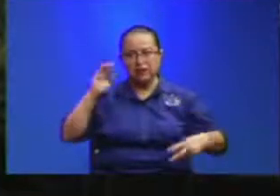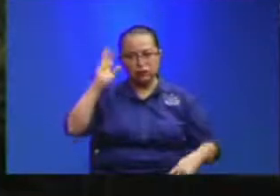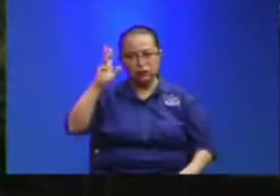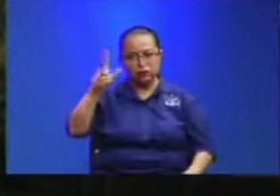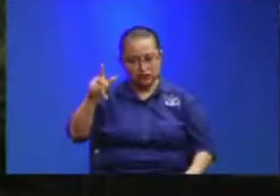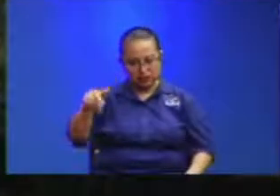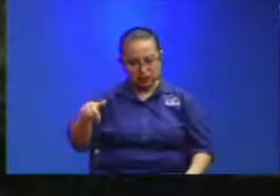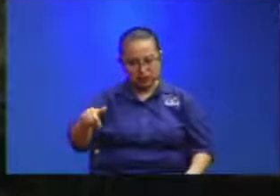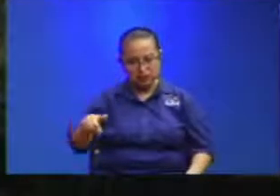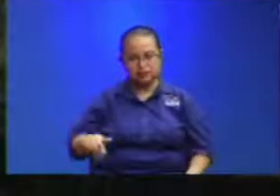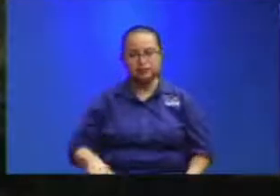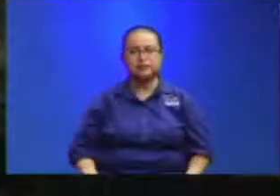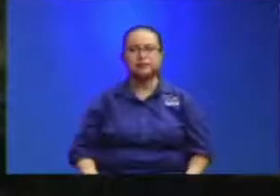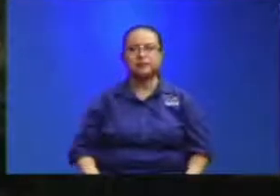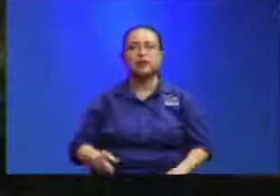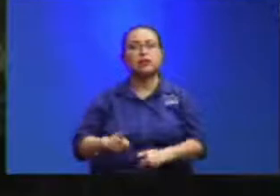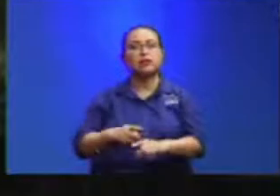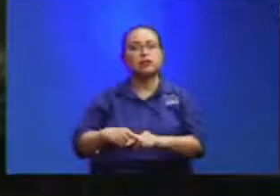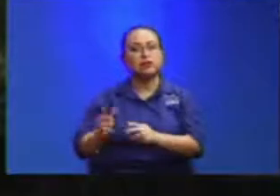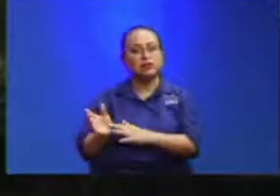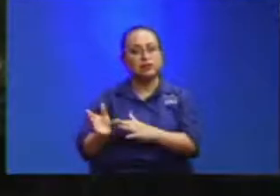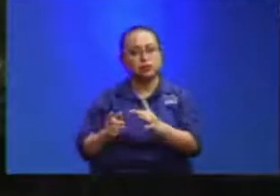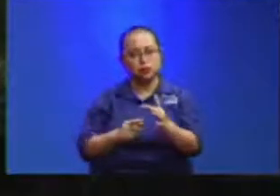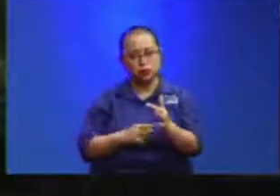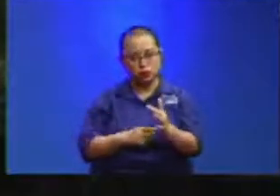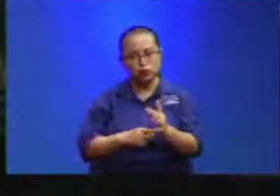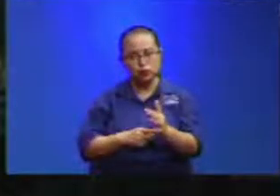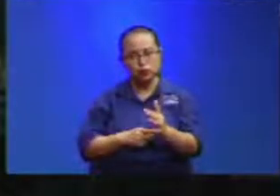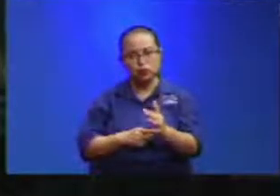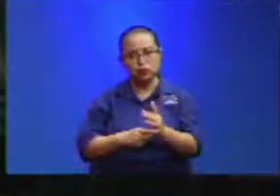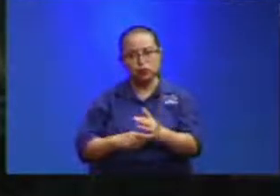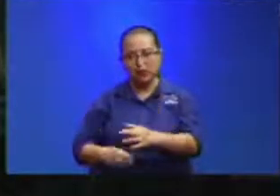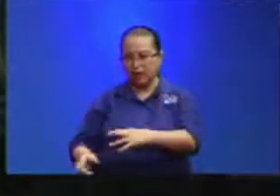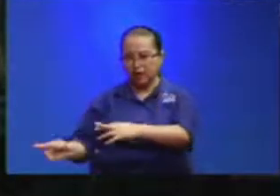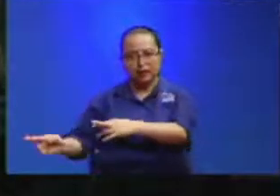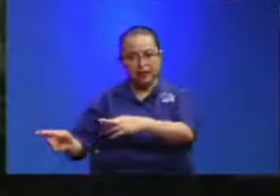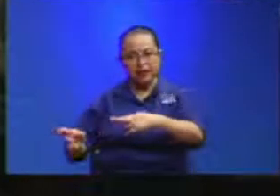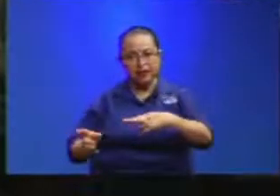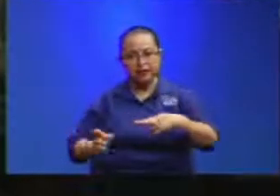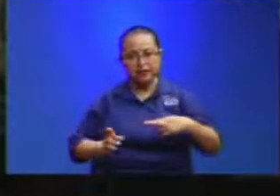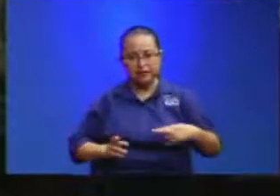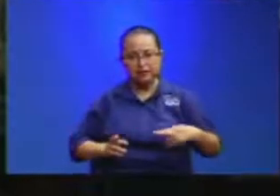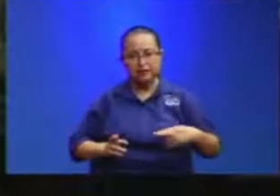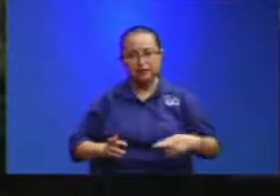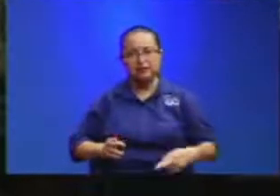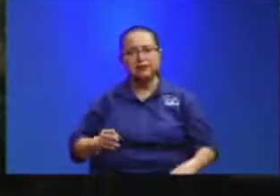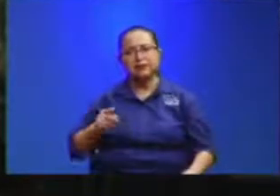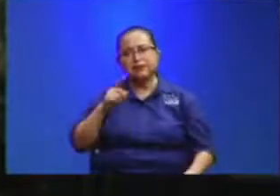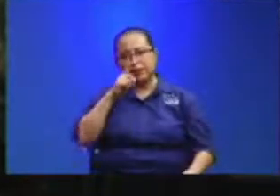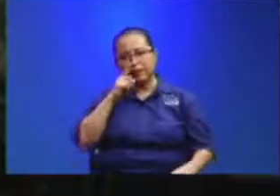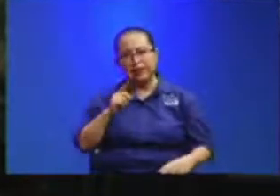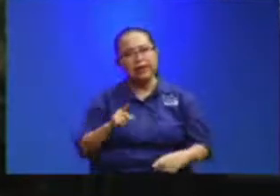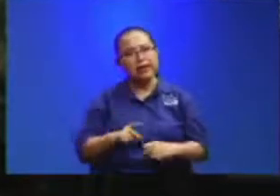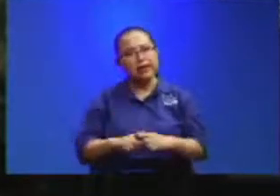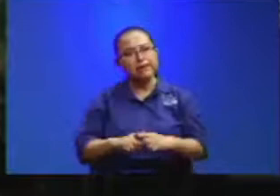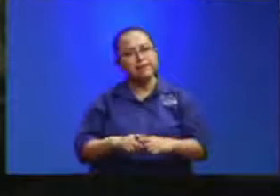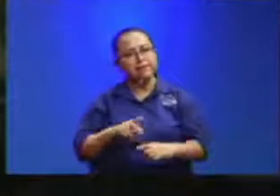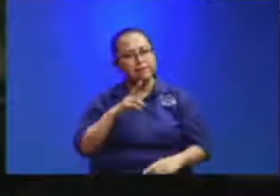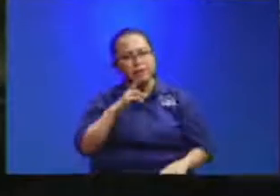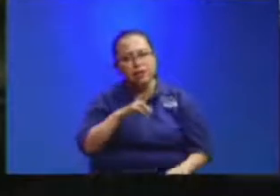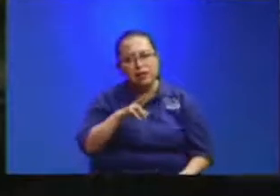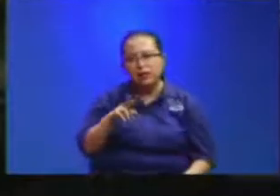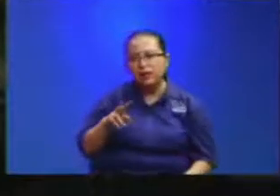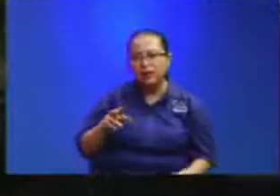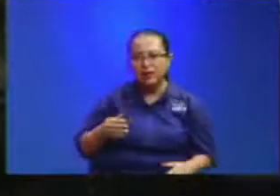embargo cuando el señor regresa él está también pendiente del camino porque aquella otra cosa que